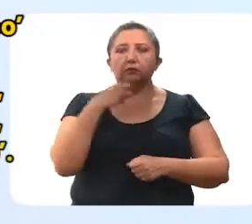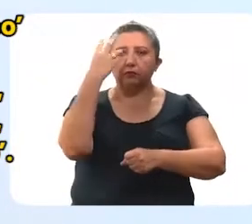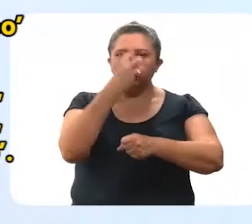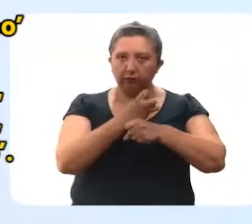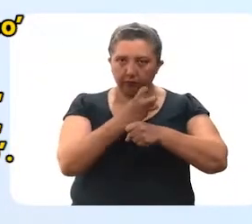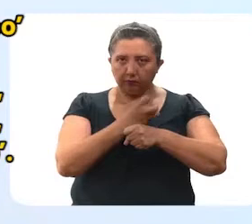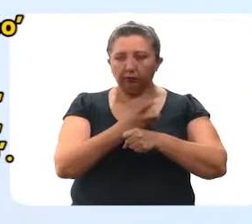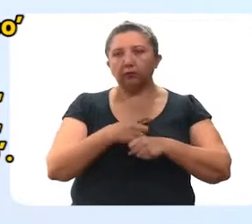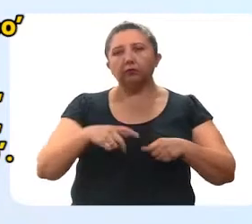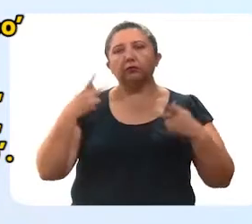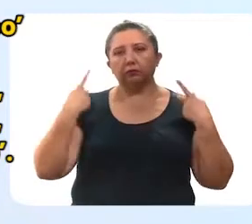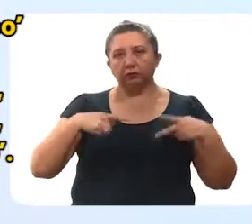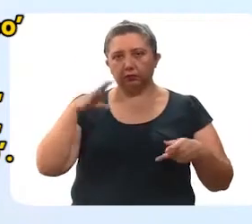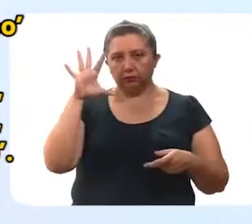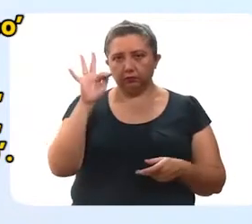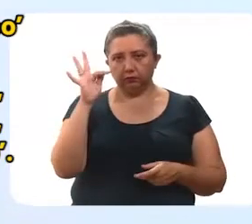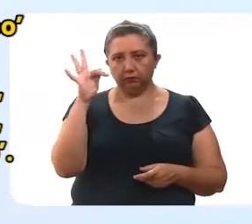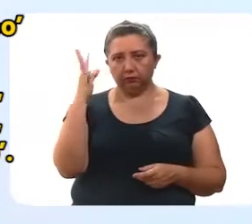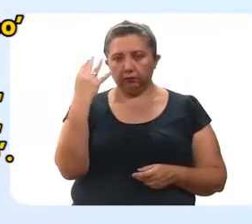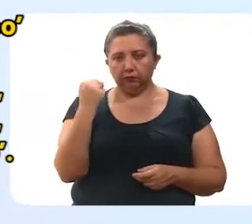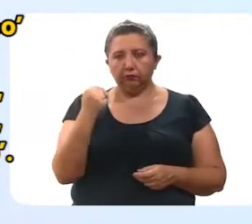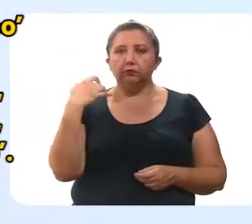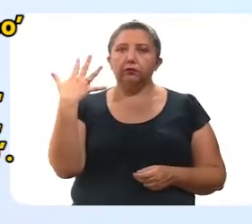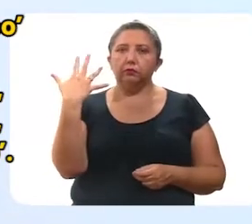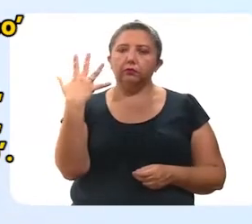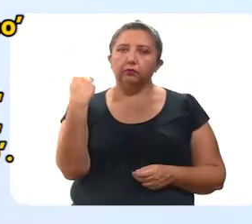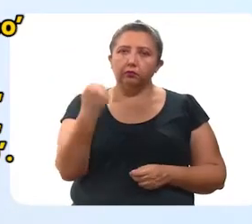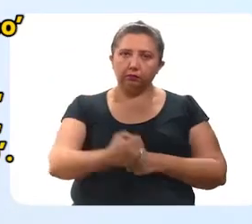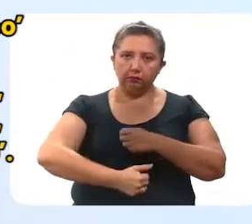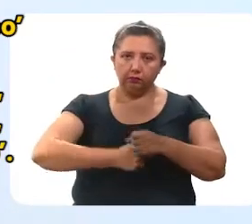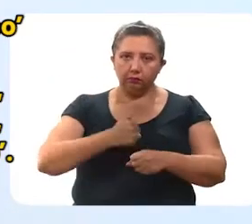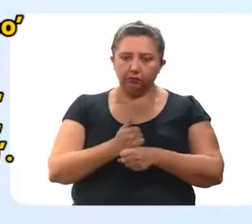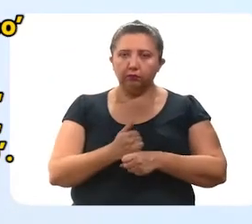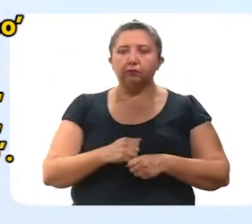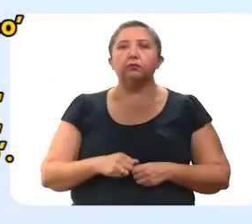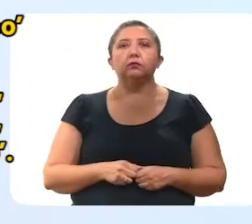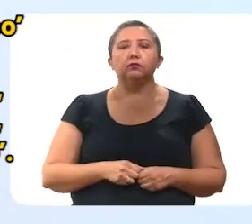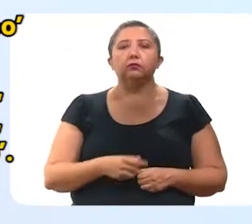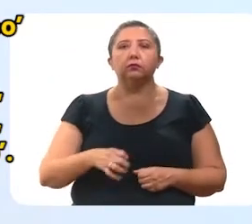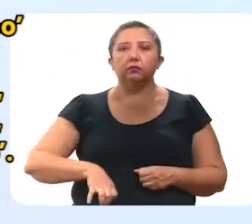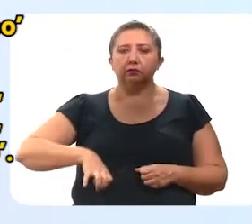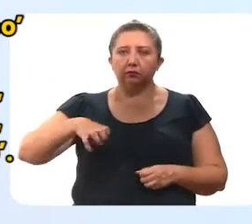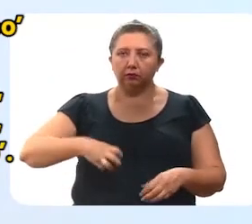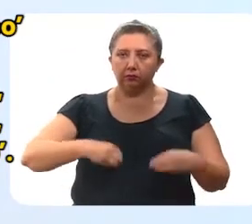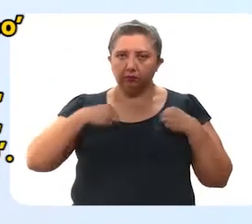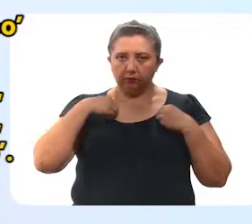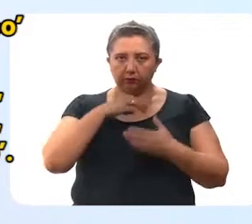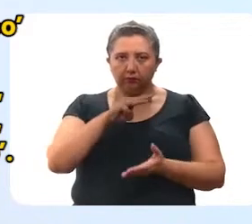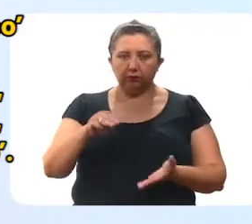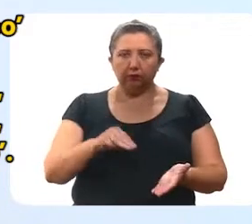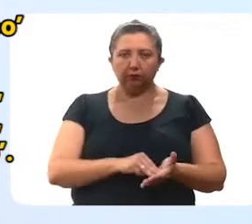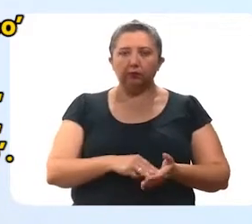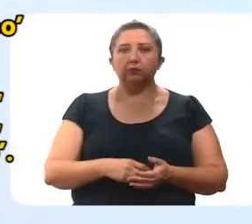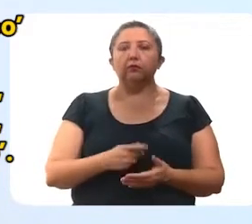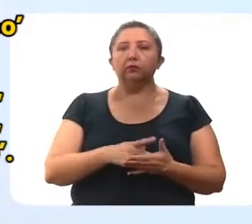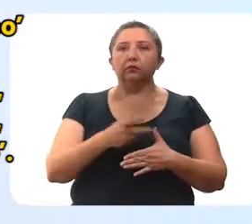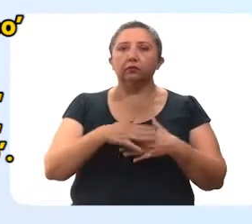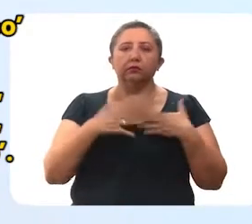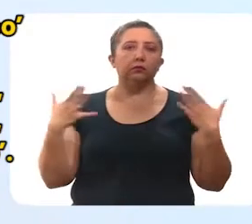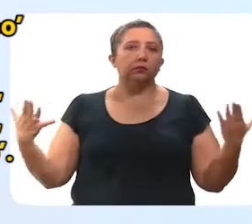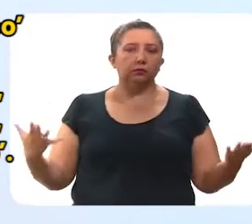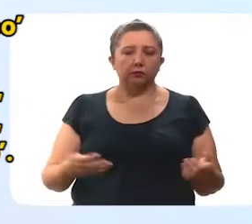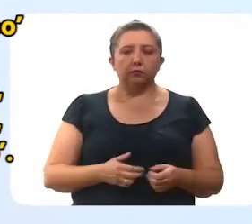contra el coronavirus a población de 40 a 49 y 50 a 59 años de edad que viven en Mérida, proceso que